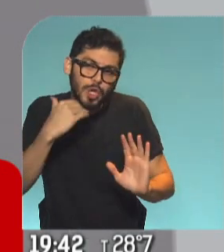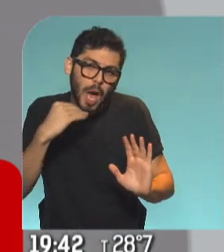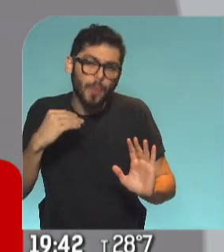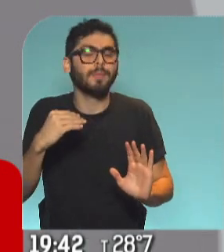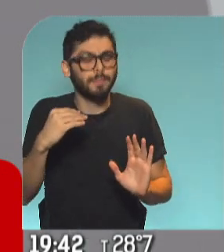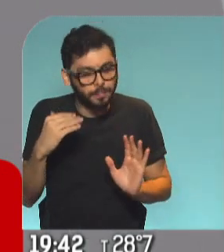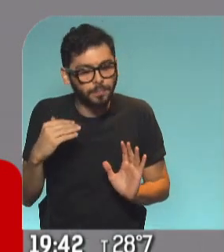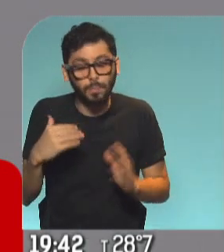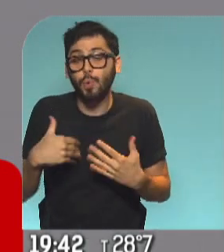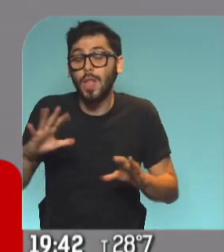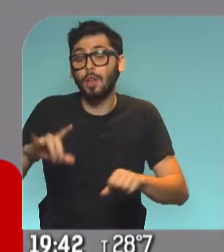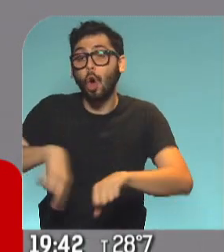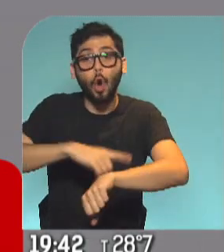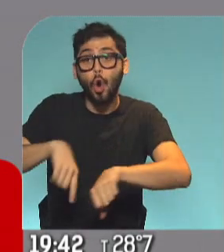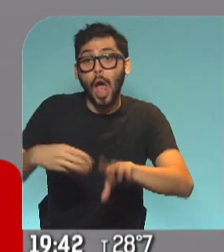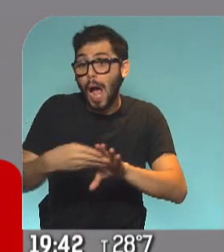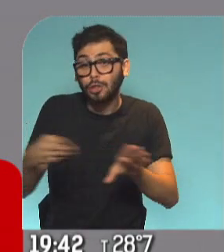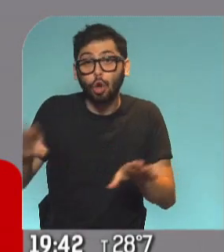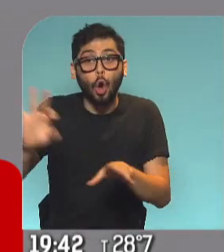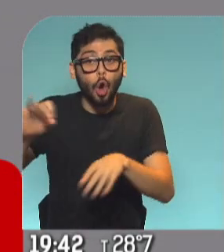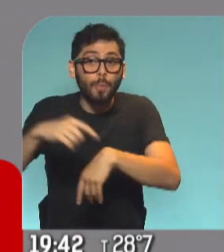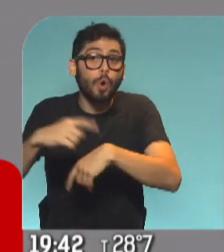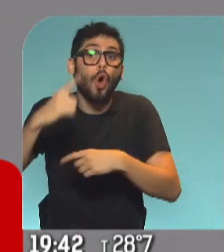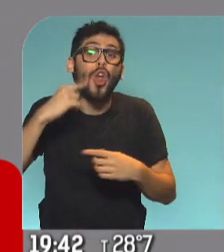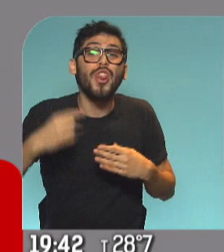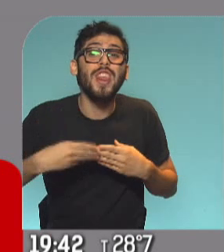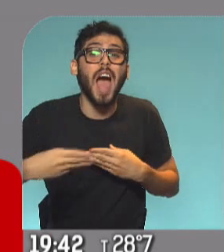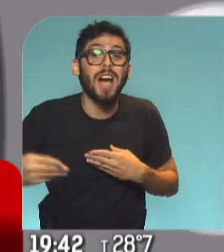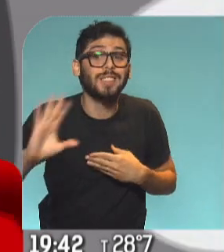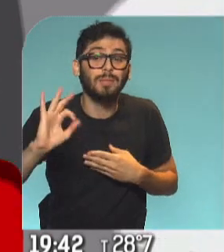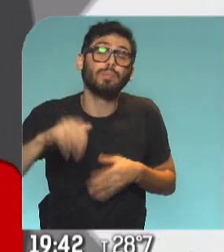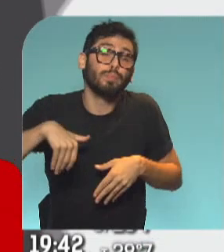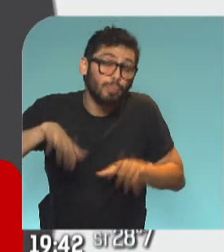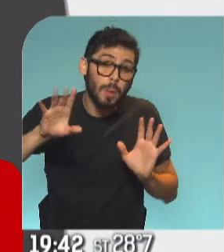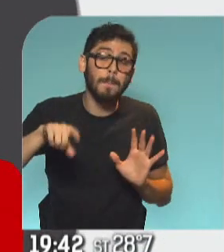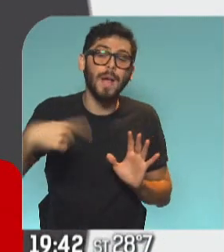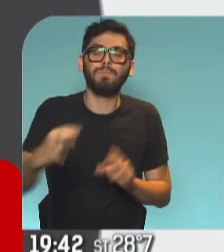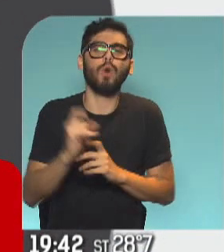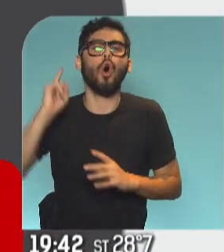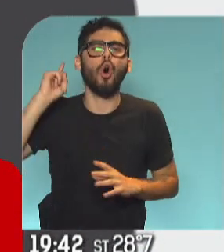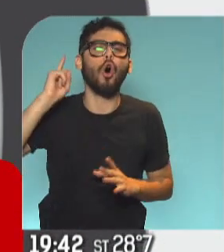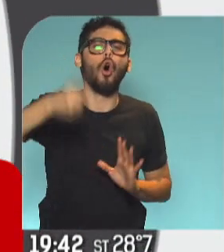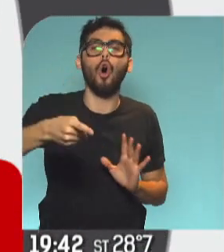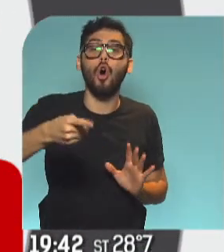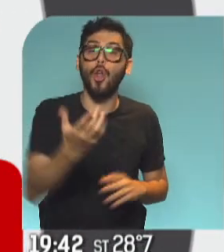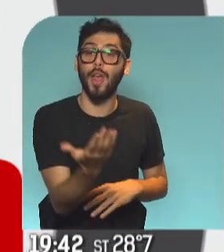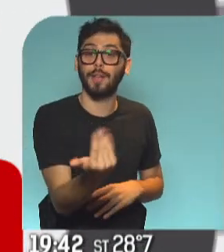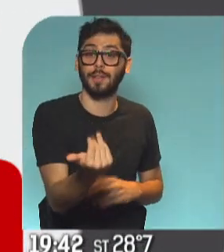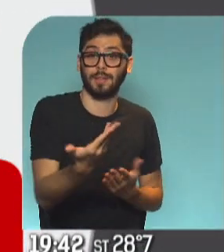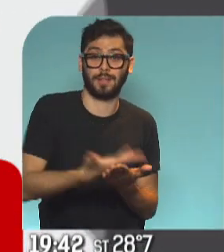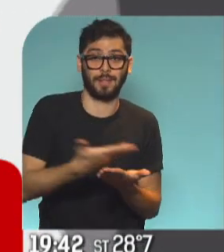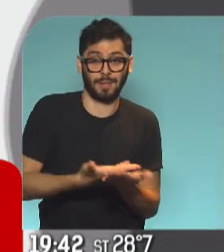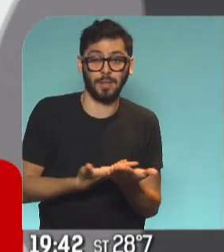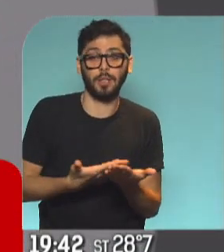podría llevar horas o podría ser en los próximos días, posiblemente mañana. Hay una orden de allanamiento.